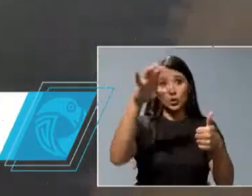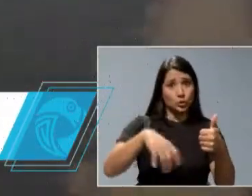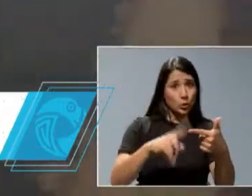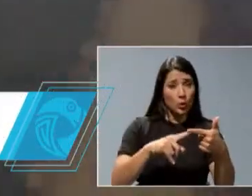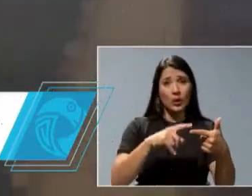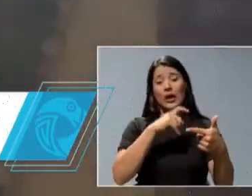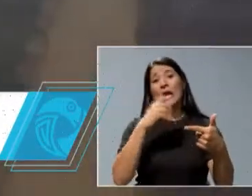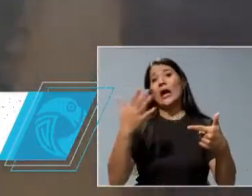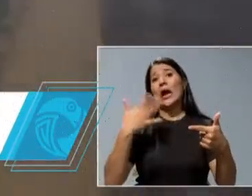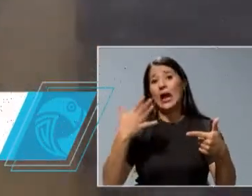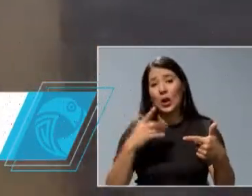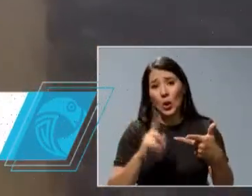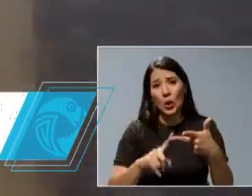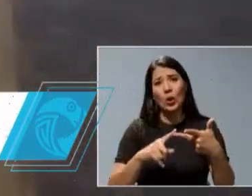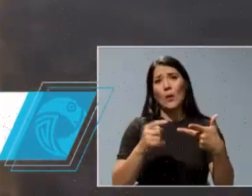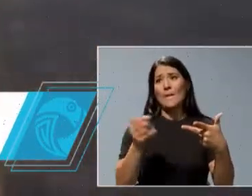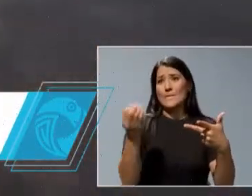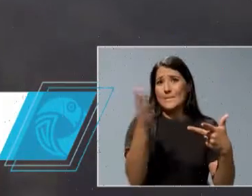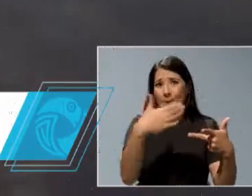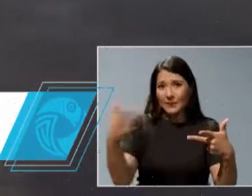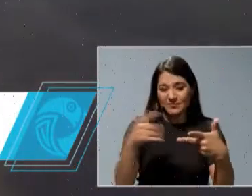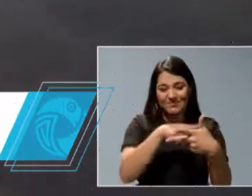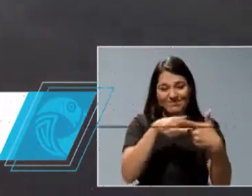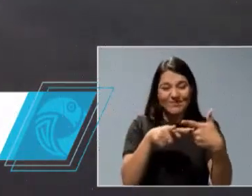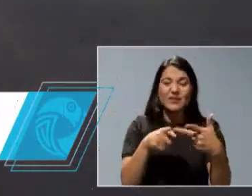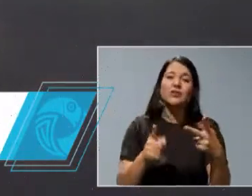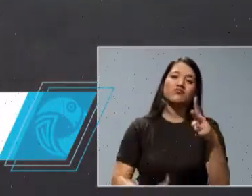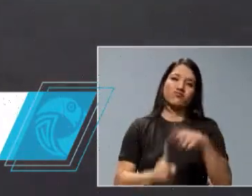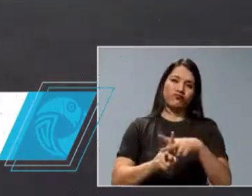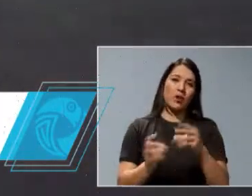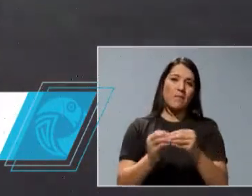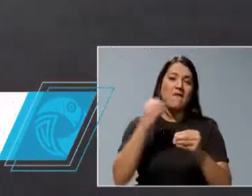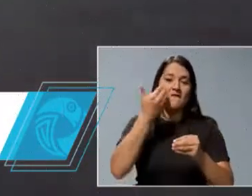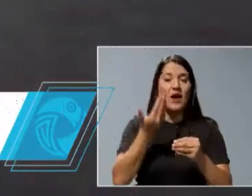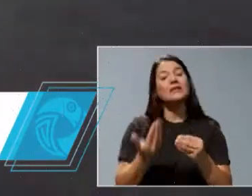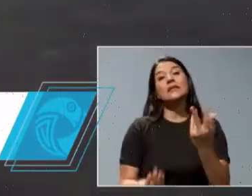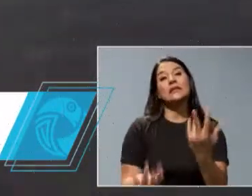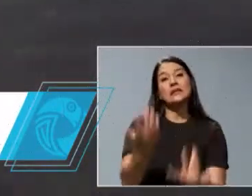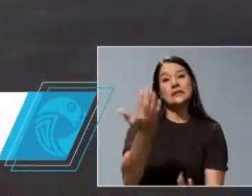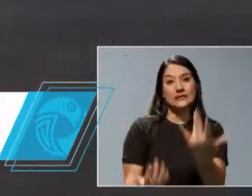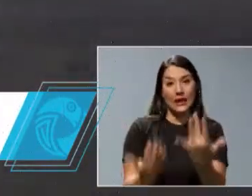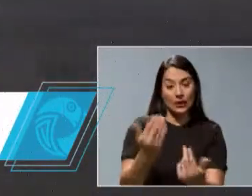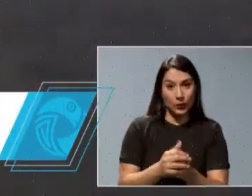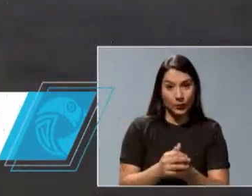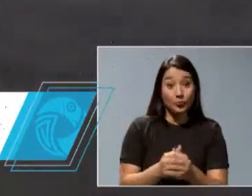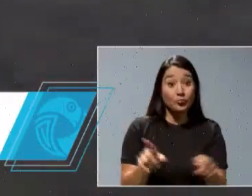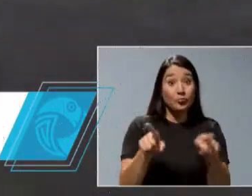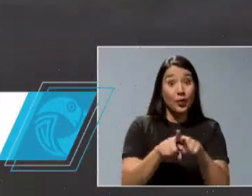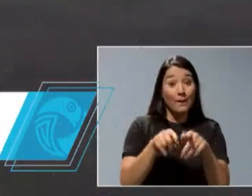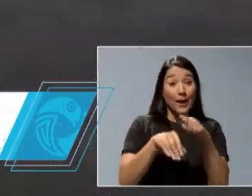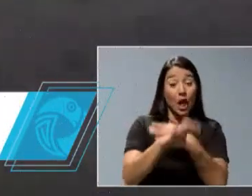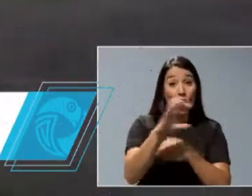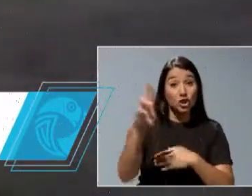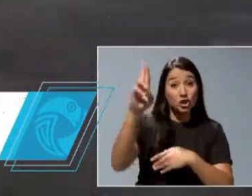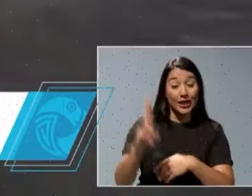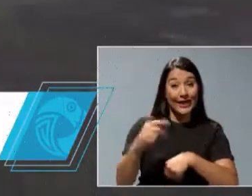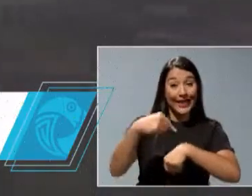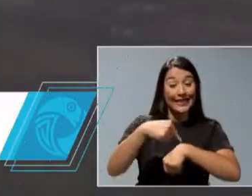incendios. El tema también importa en Costa Rica, porque en nuestro país la época seca